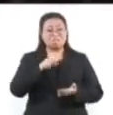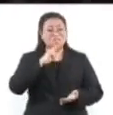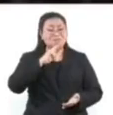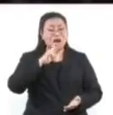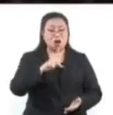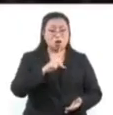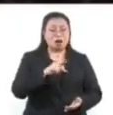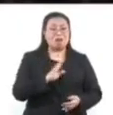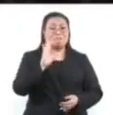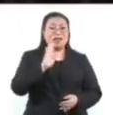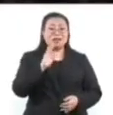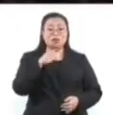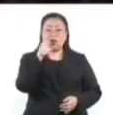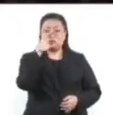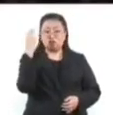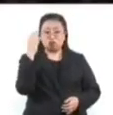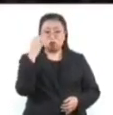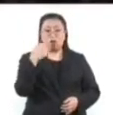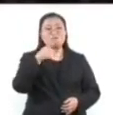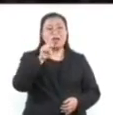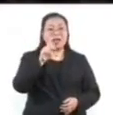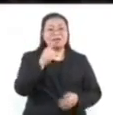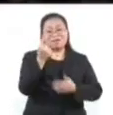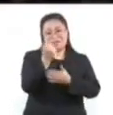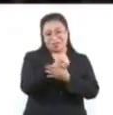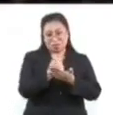fotografías, sin dejar de ser dibujos.